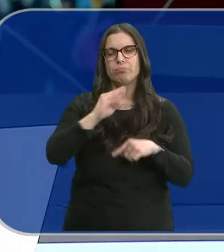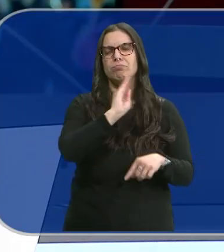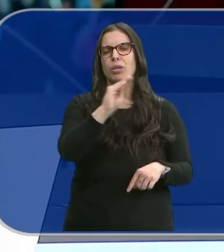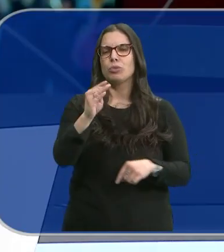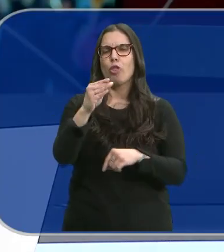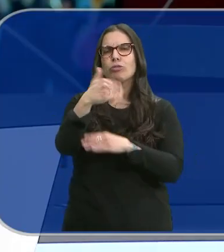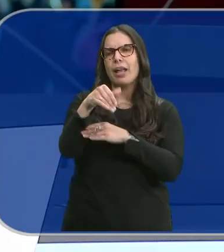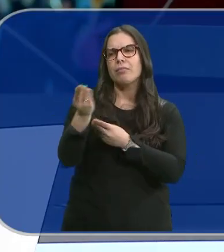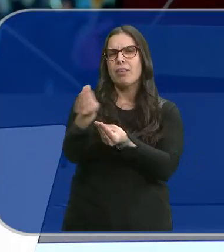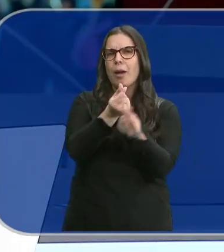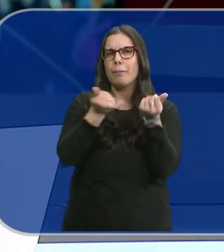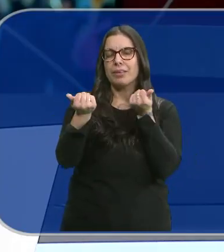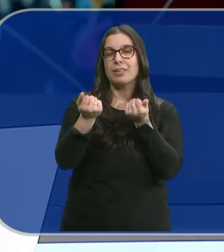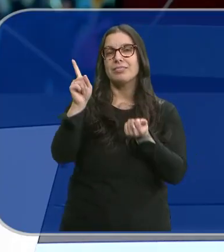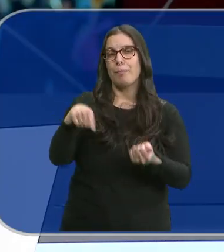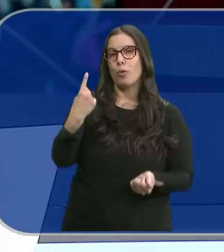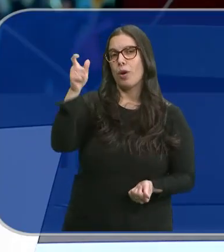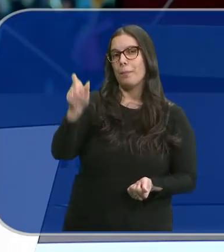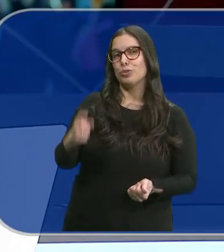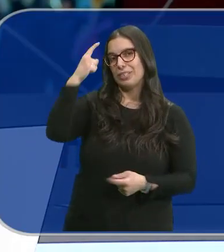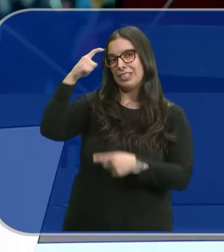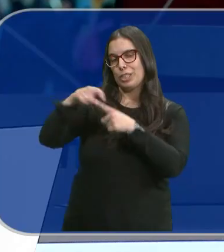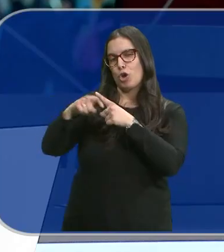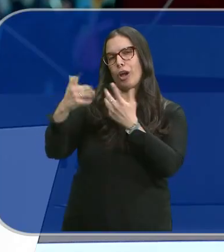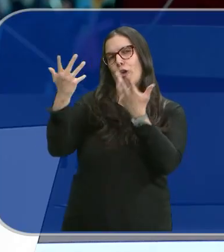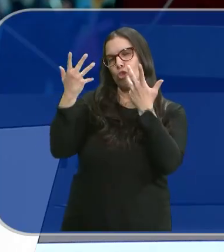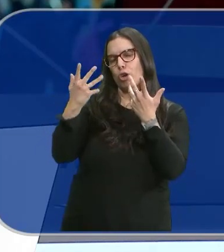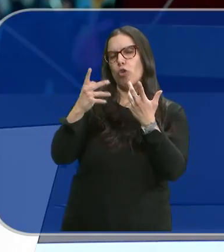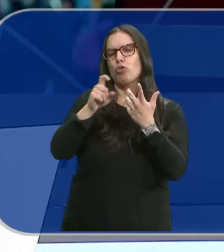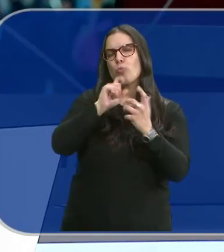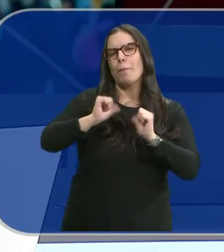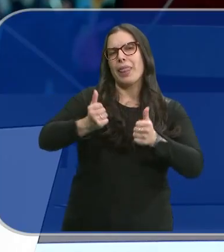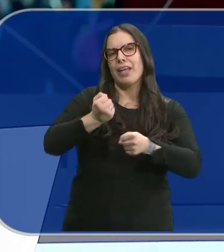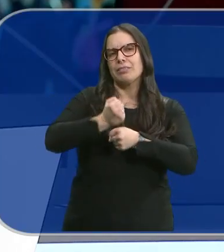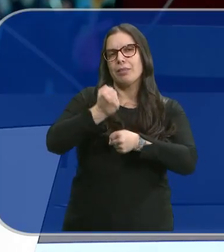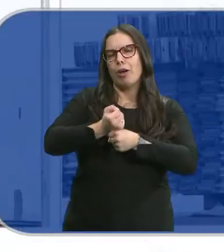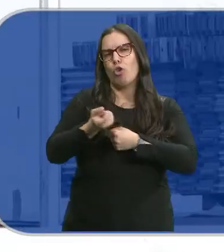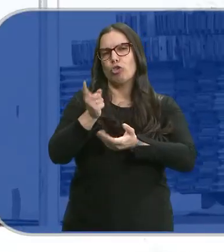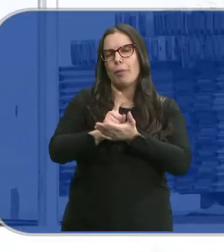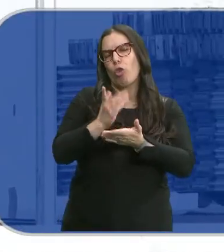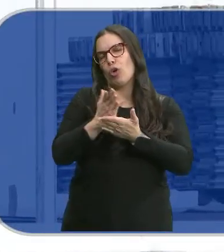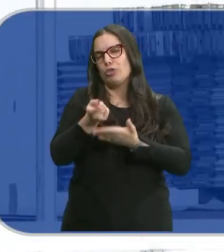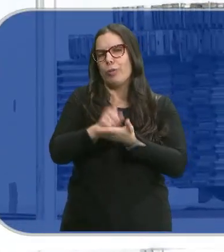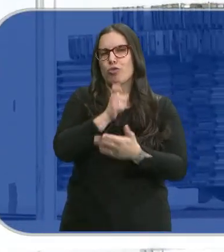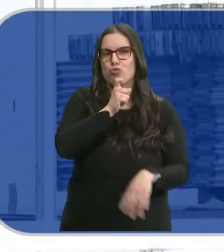cómo está el ambiente y una psicóloga nos ha dado consejos para llevar mejor la reincorporación.